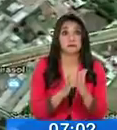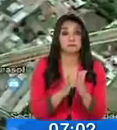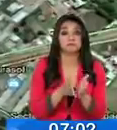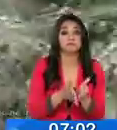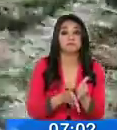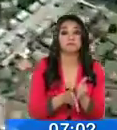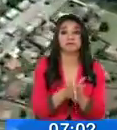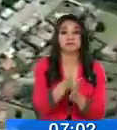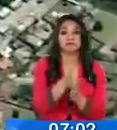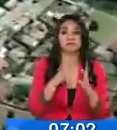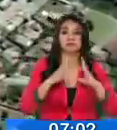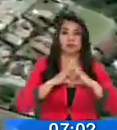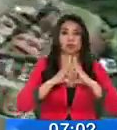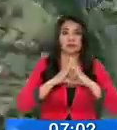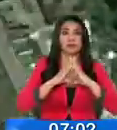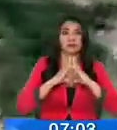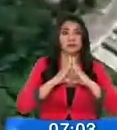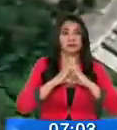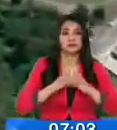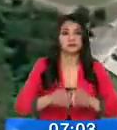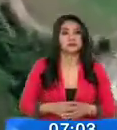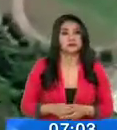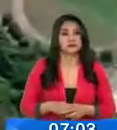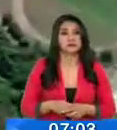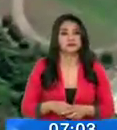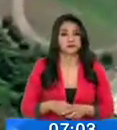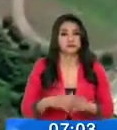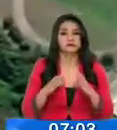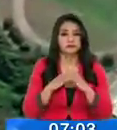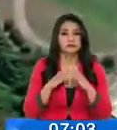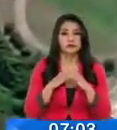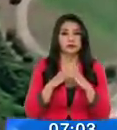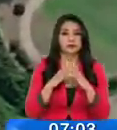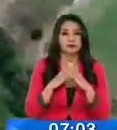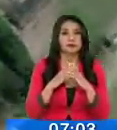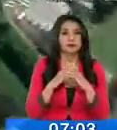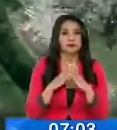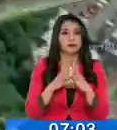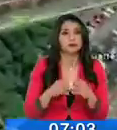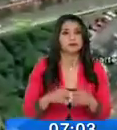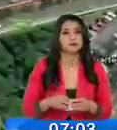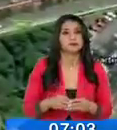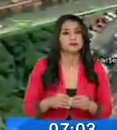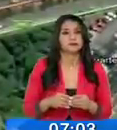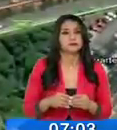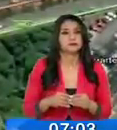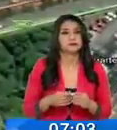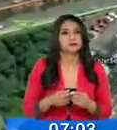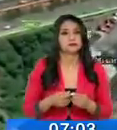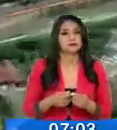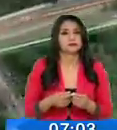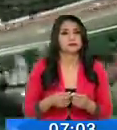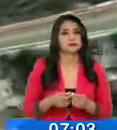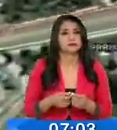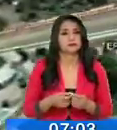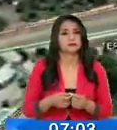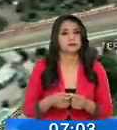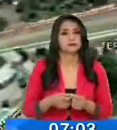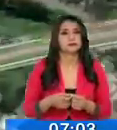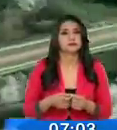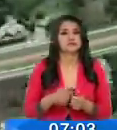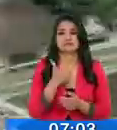de Tumbaco. Miren ustedes, esta es la vía Tumbaco, donde también el tráfico está